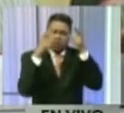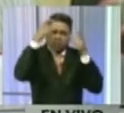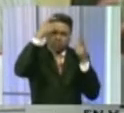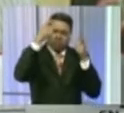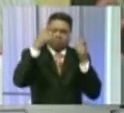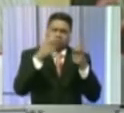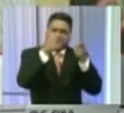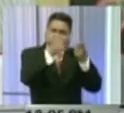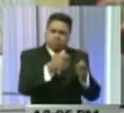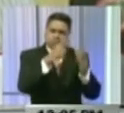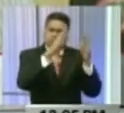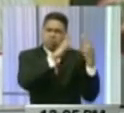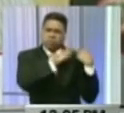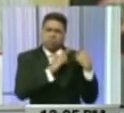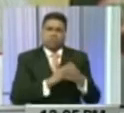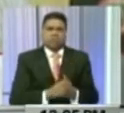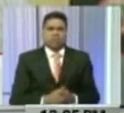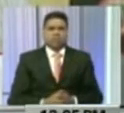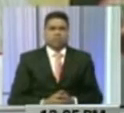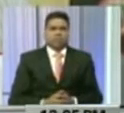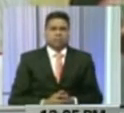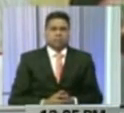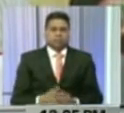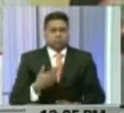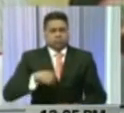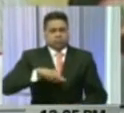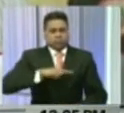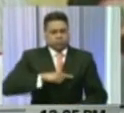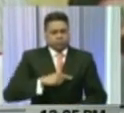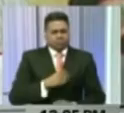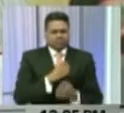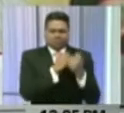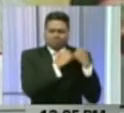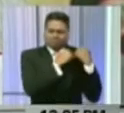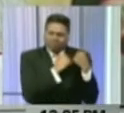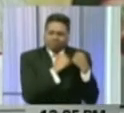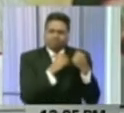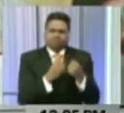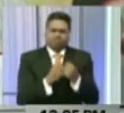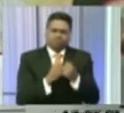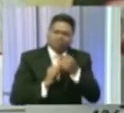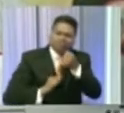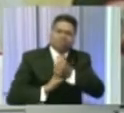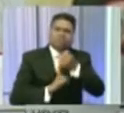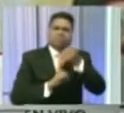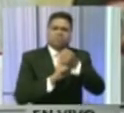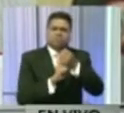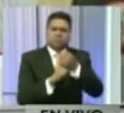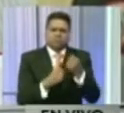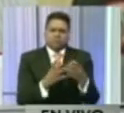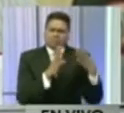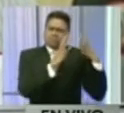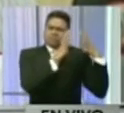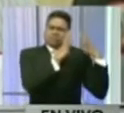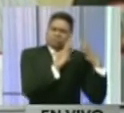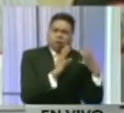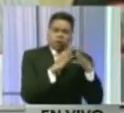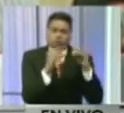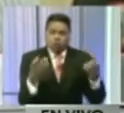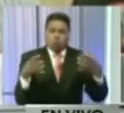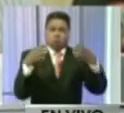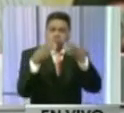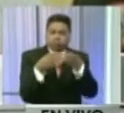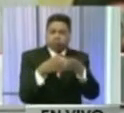yo le decía a los compatriotas, bueno, aquí atornillémonos todos a meter el hombro para poder aguantar esa carga, ¿no? Que